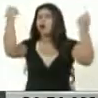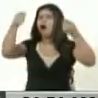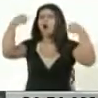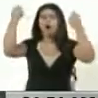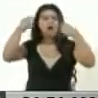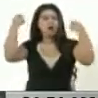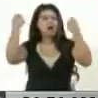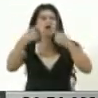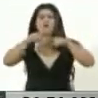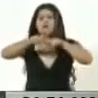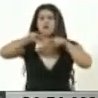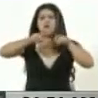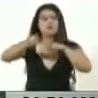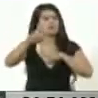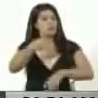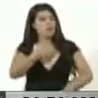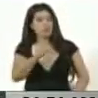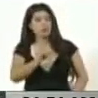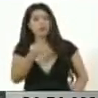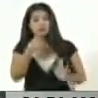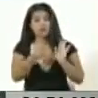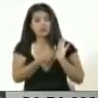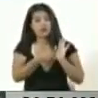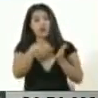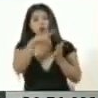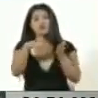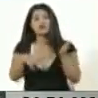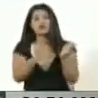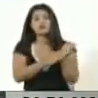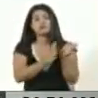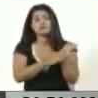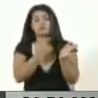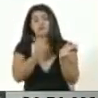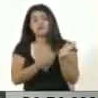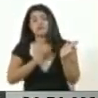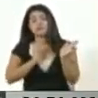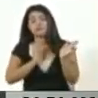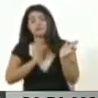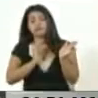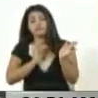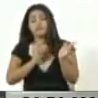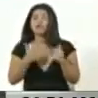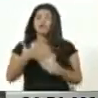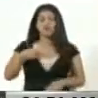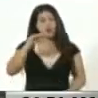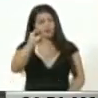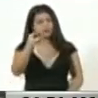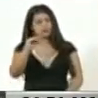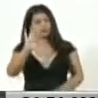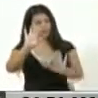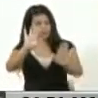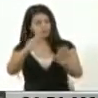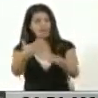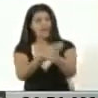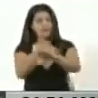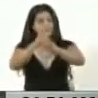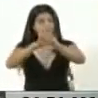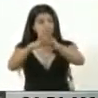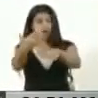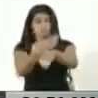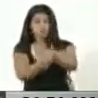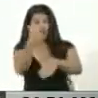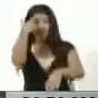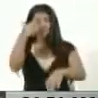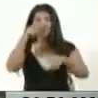quiero, Arín, además alertar que antes de desatar esas guerras